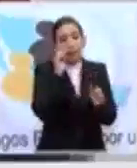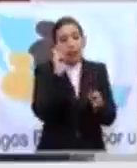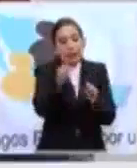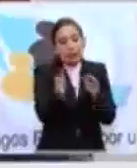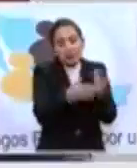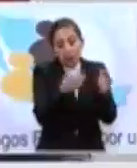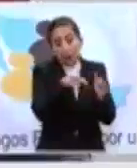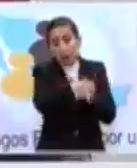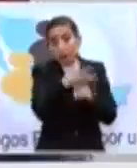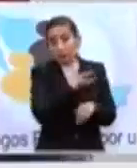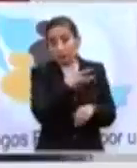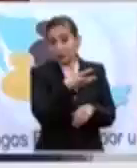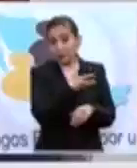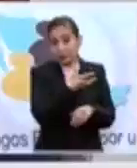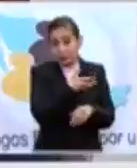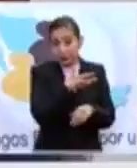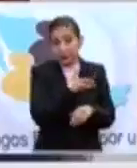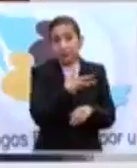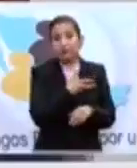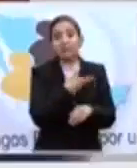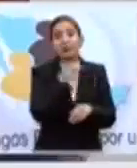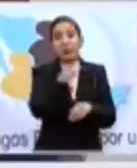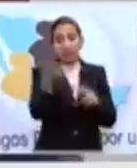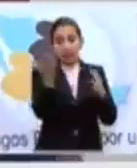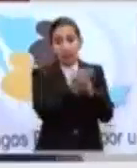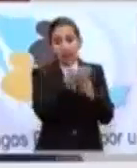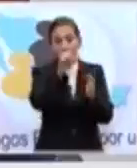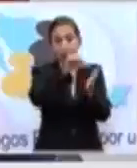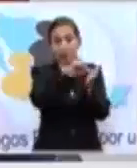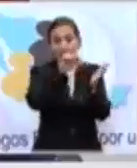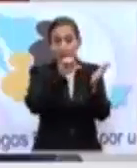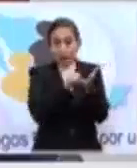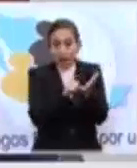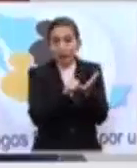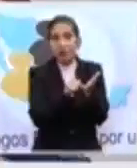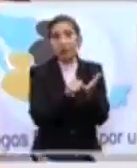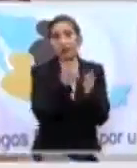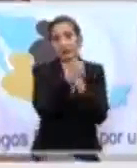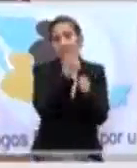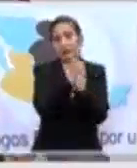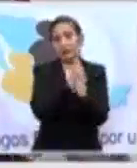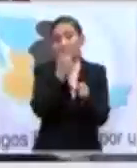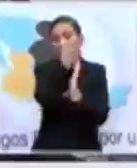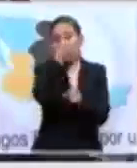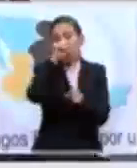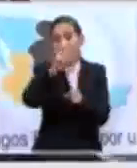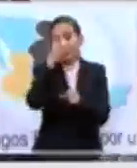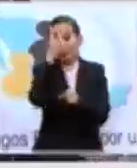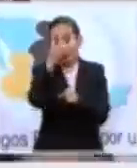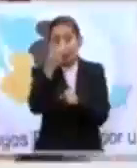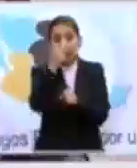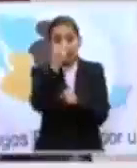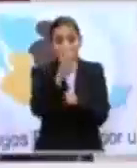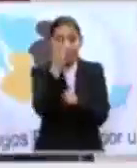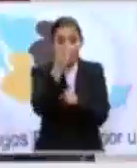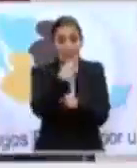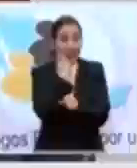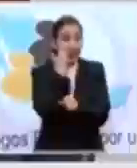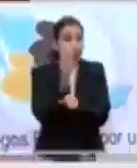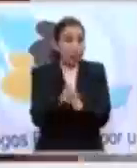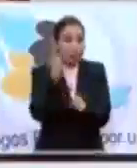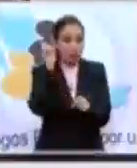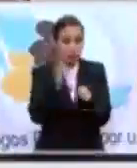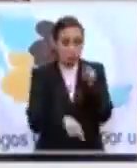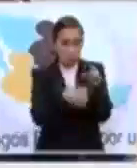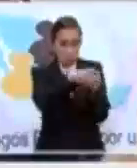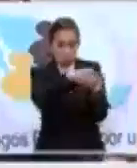porque ahí tenemos la fracción sexta del 123, que debemos de desincorporar el